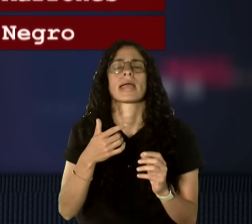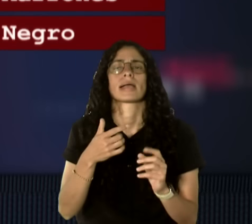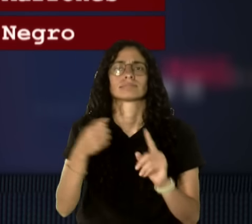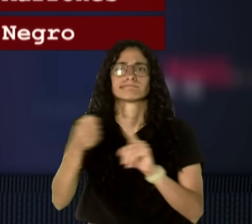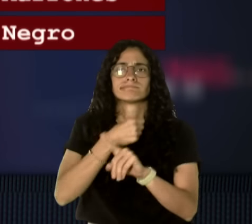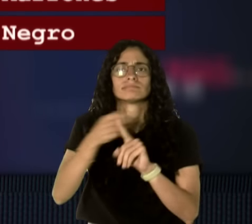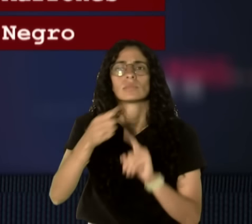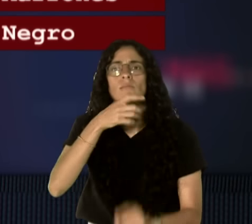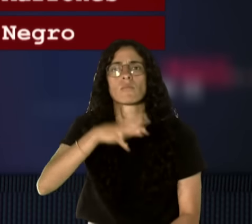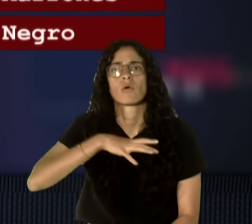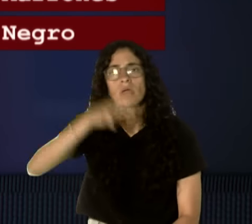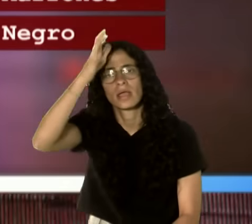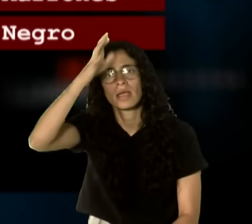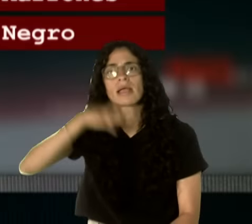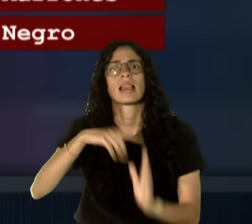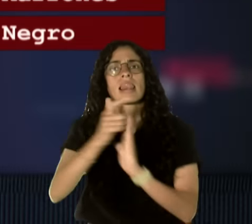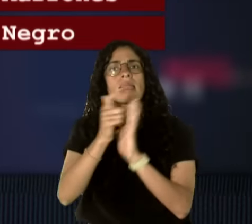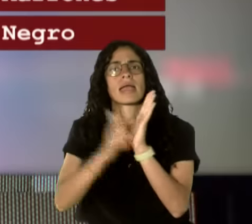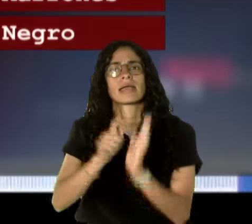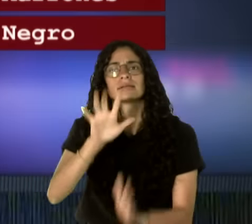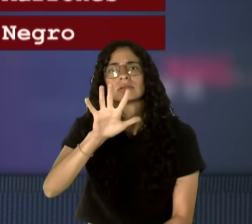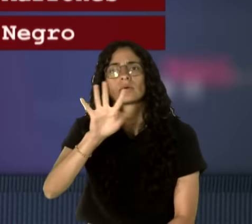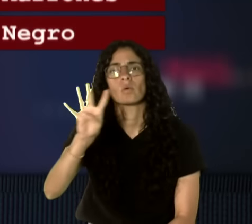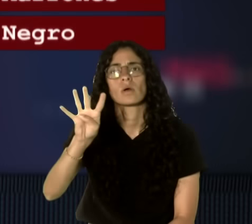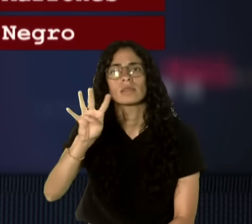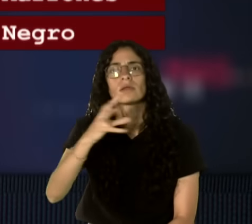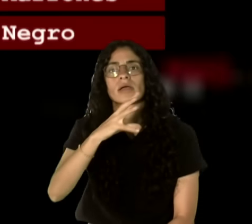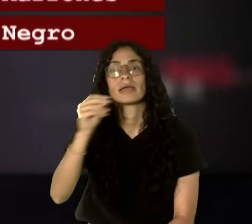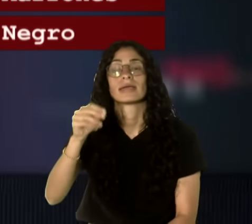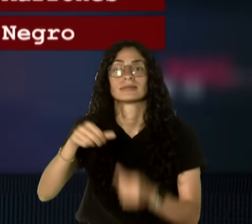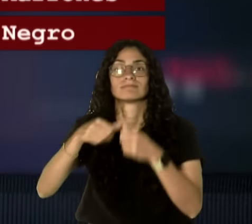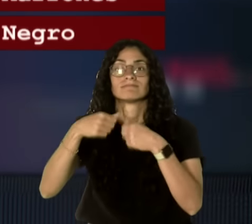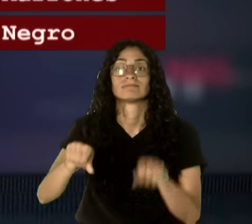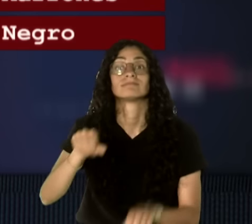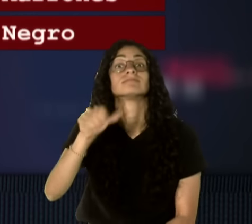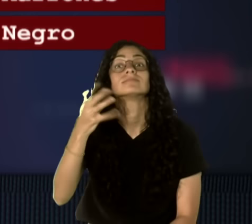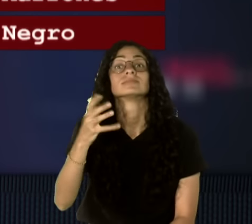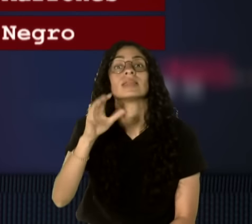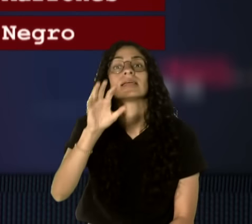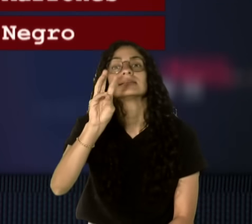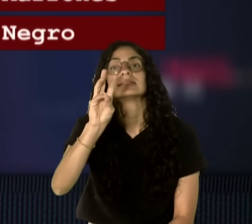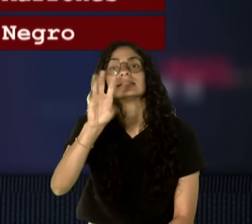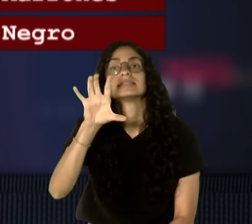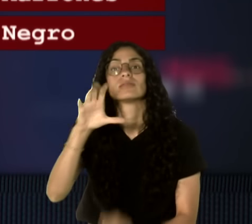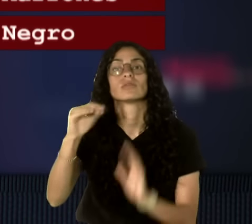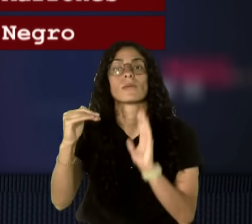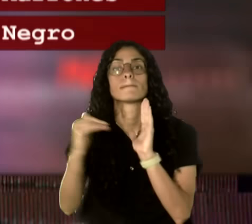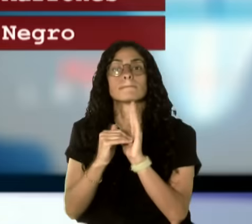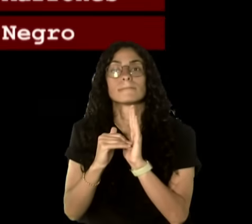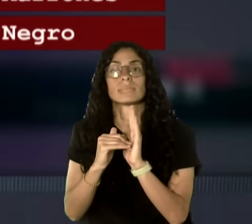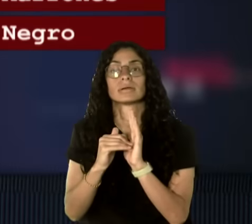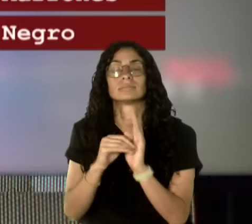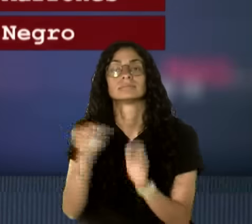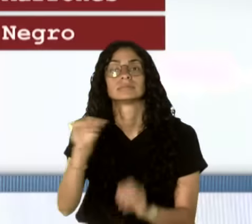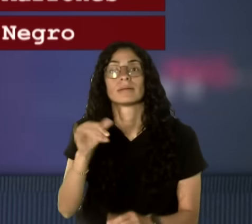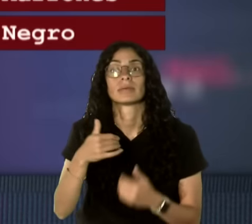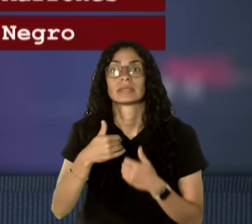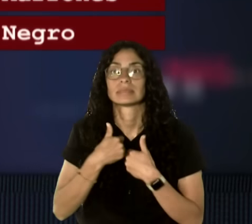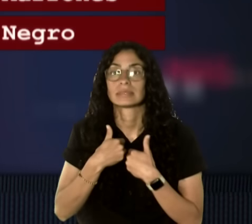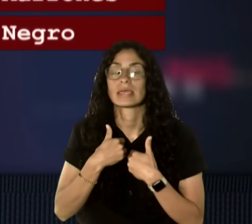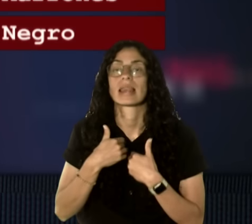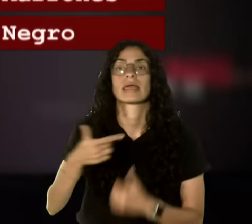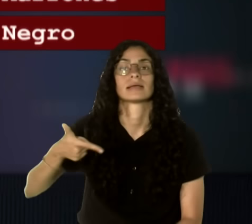ley 54 y una fianza de $600000 Okay también tiene cargos por ley de